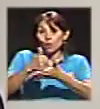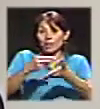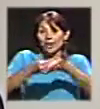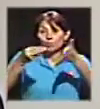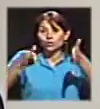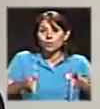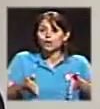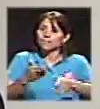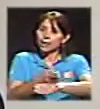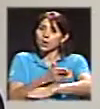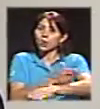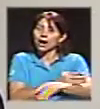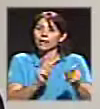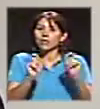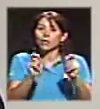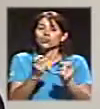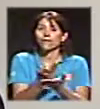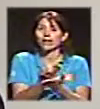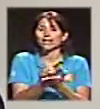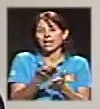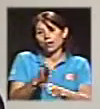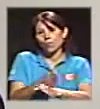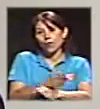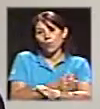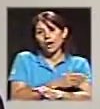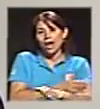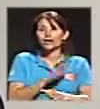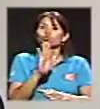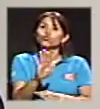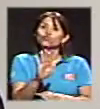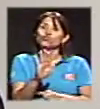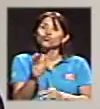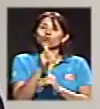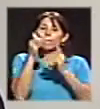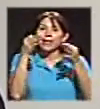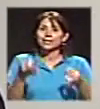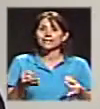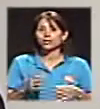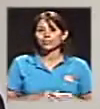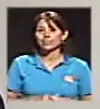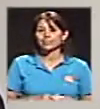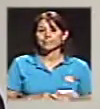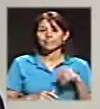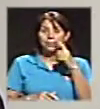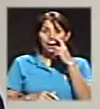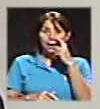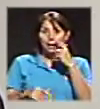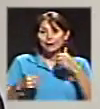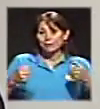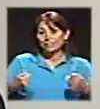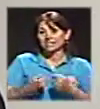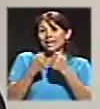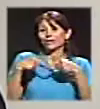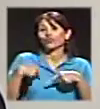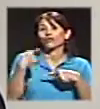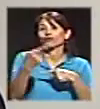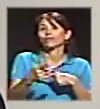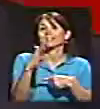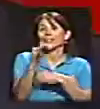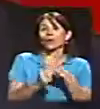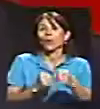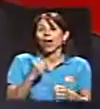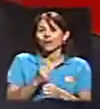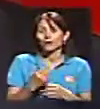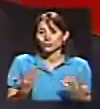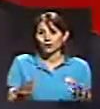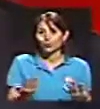educación financiera y a mejorar su forma de tomar decisiones. Para los siguientes 5 años, pues tenemos a